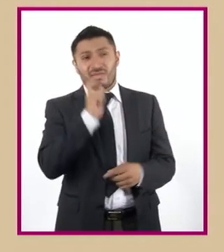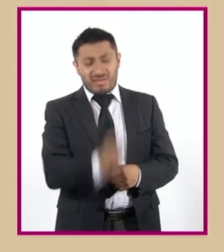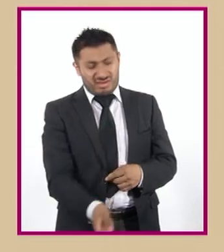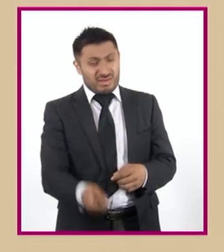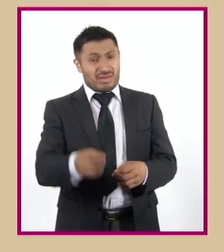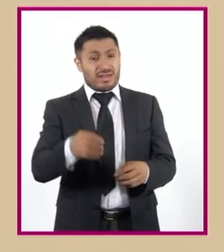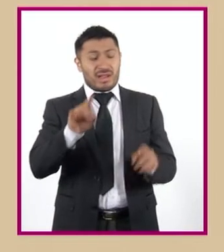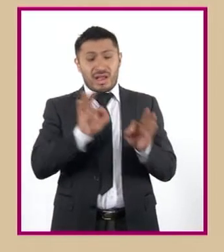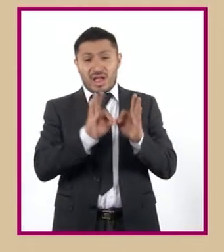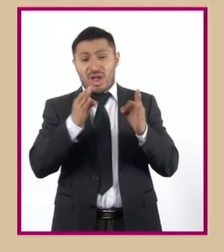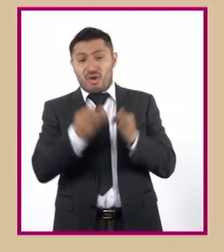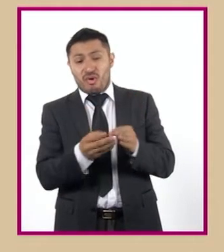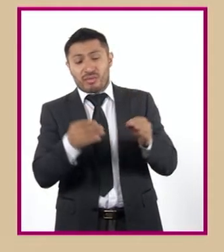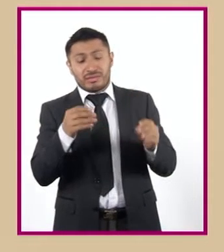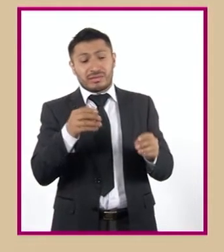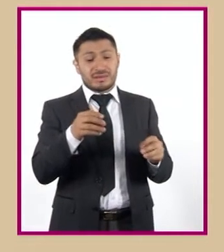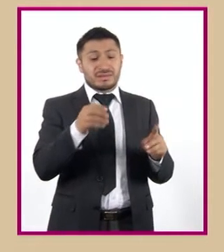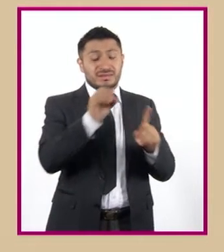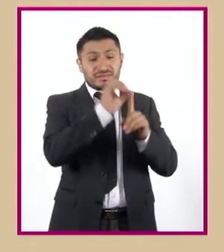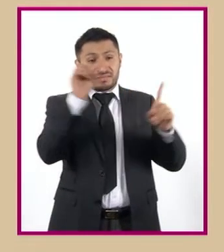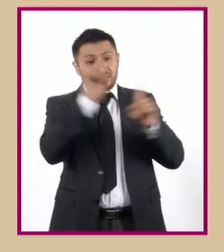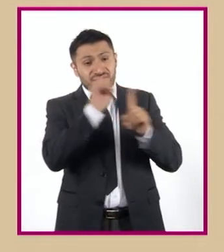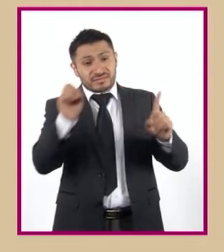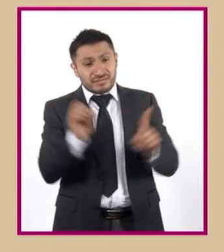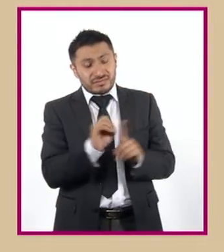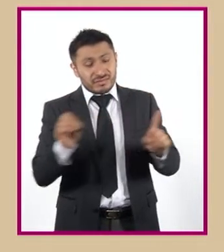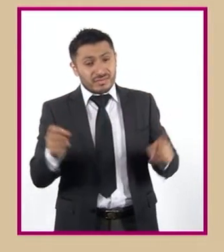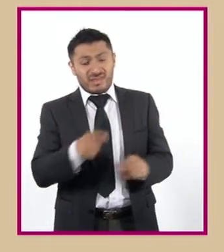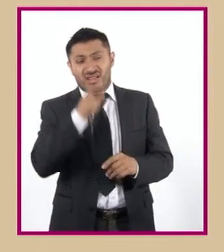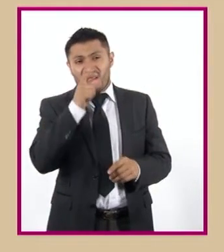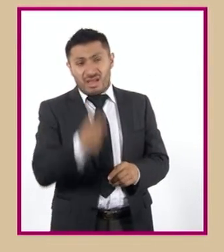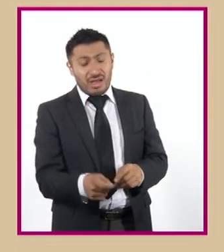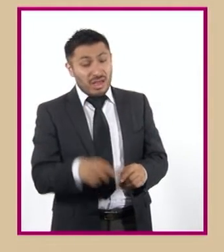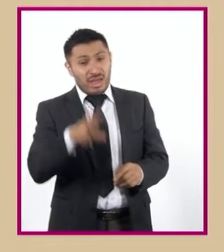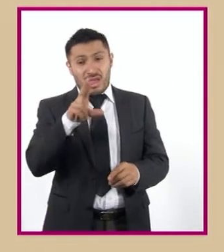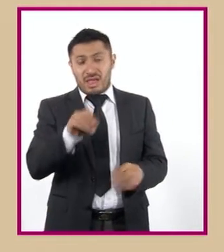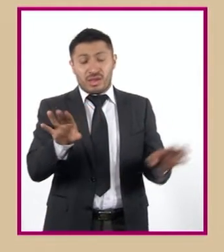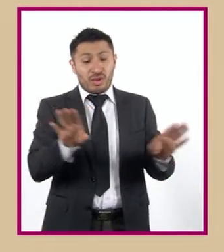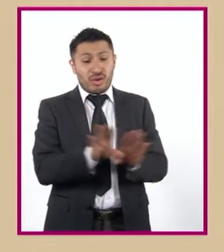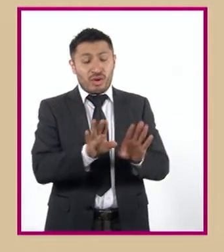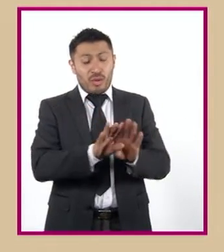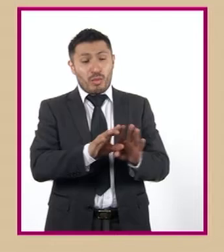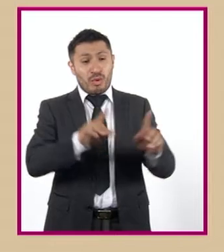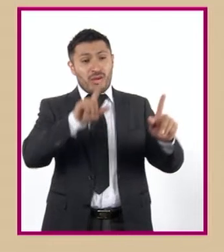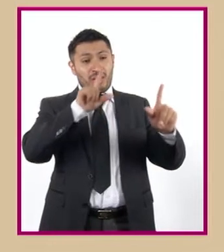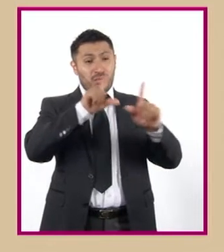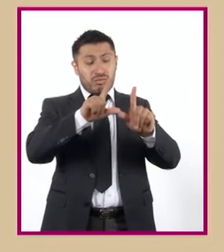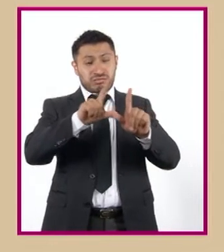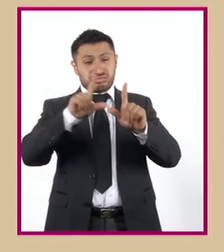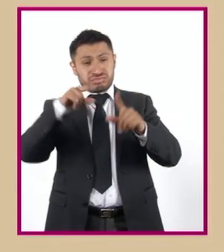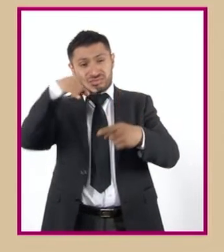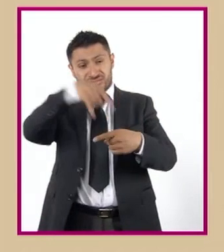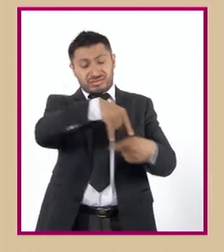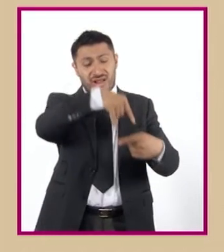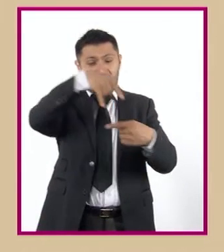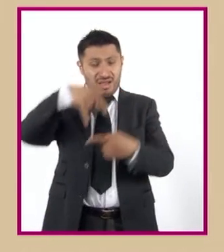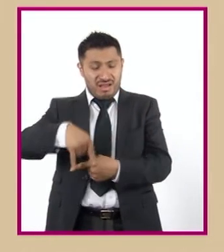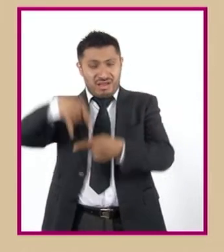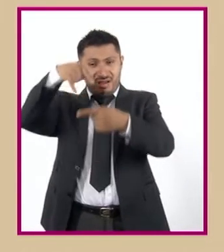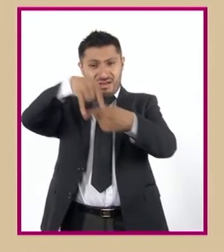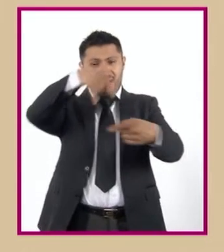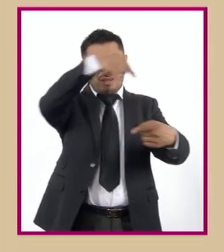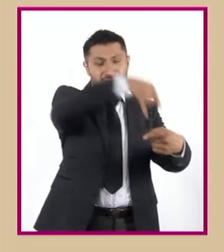acomodando las figuras que van saliendo, de tal manera que no queden espacios entre ellas, ya